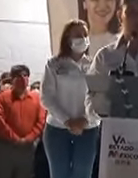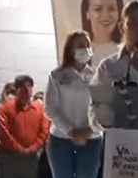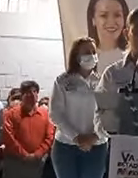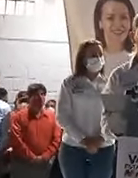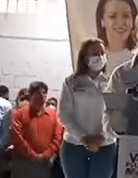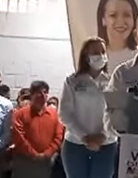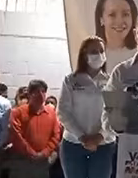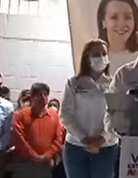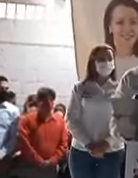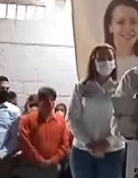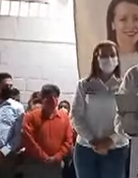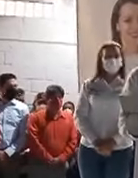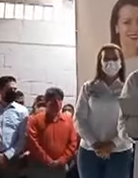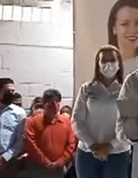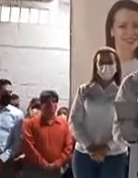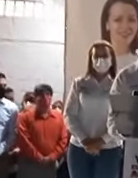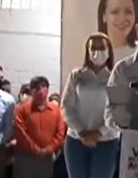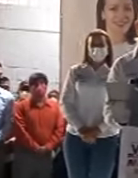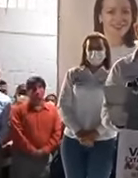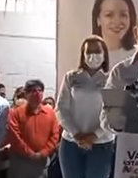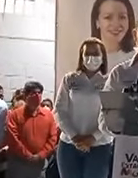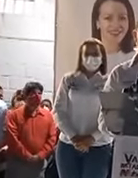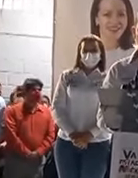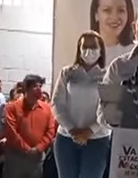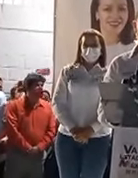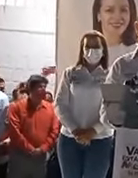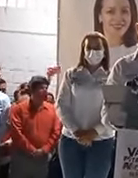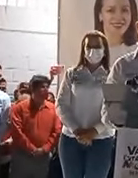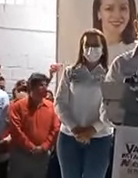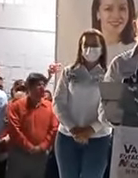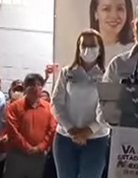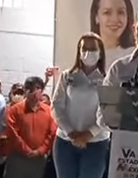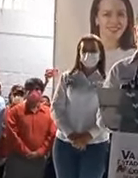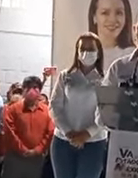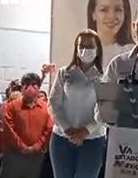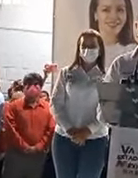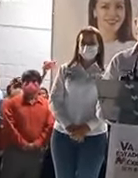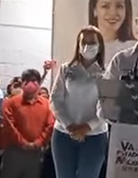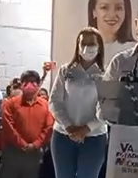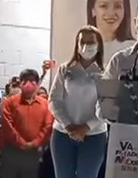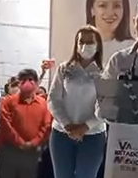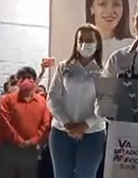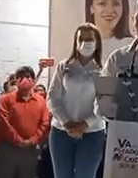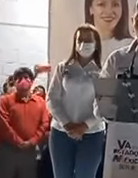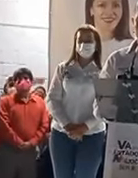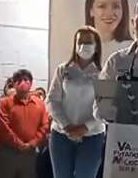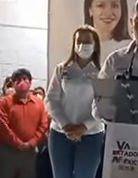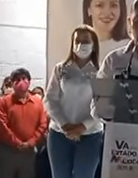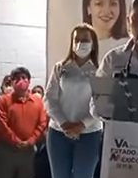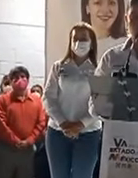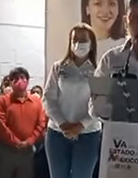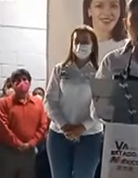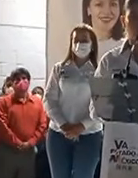recorrer Tejupilco. No dejemos una puerta sin tocar, ni un familiar, ni un amigo, ni un